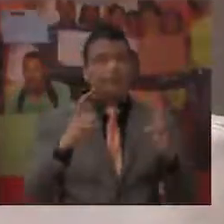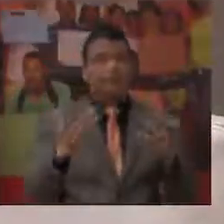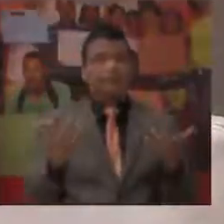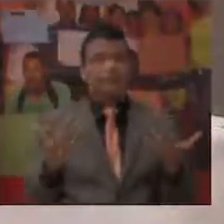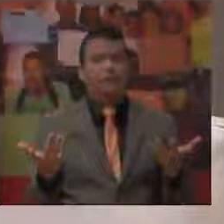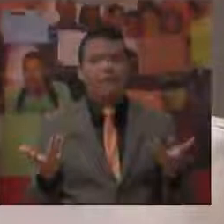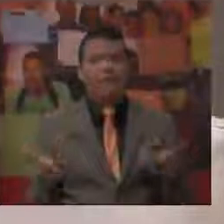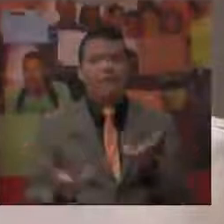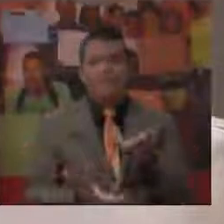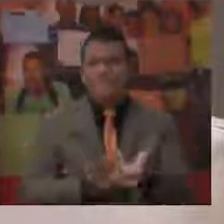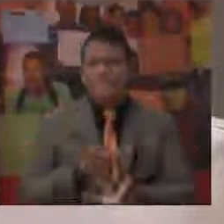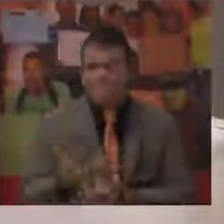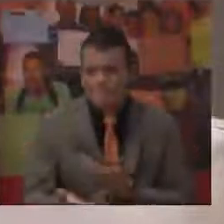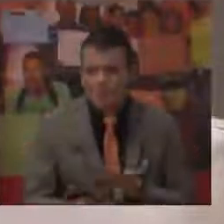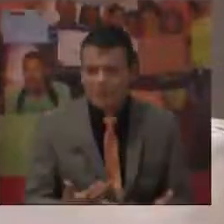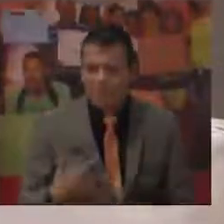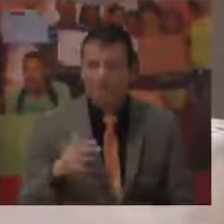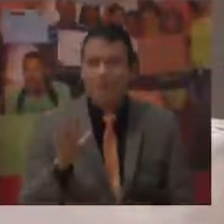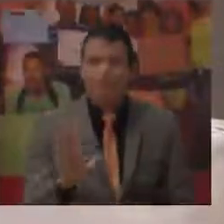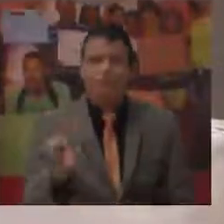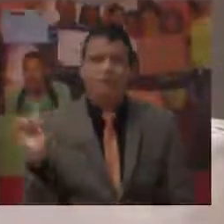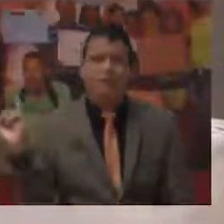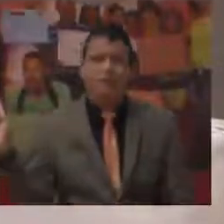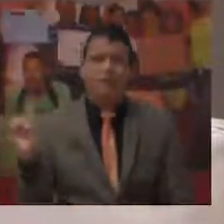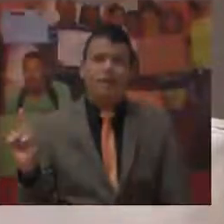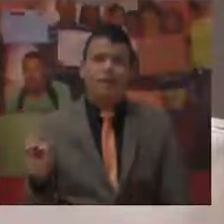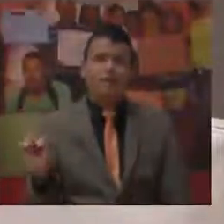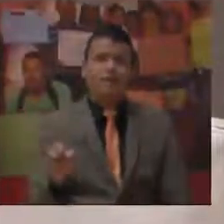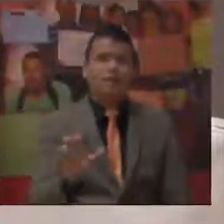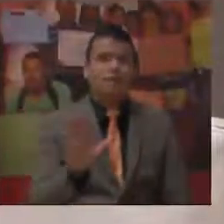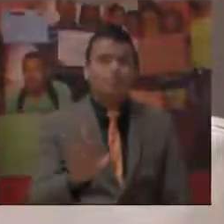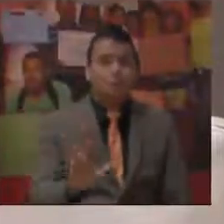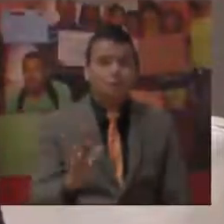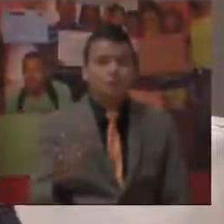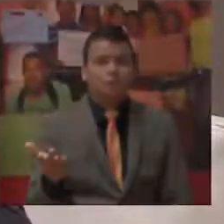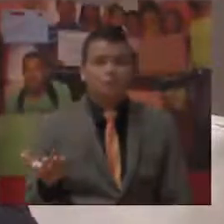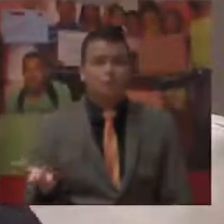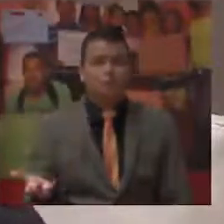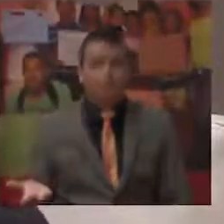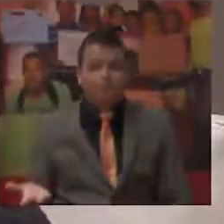con frustraciones tan grandes a través de todos estos años que